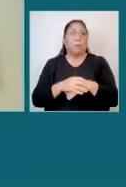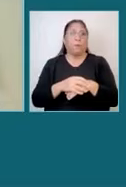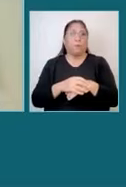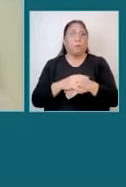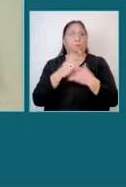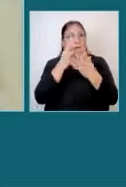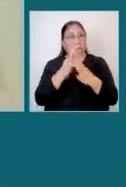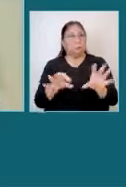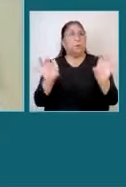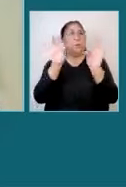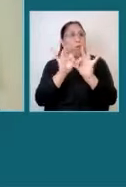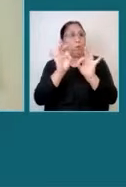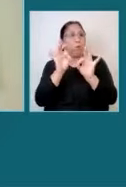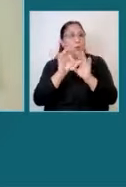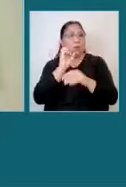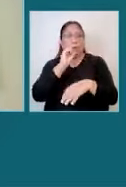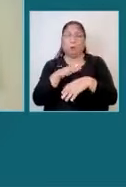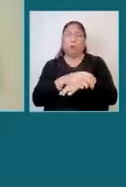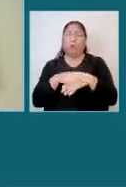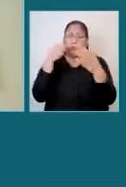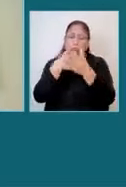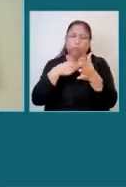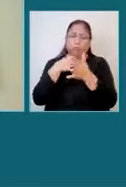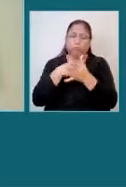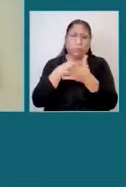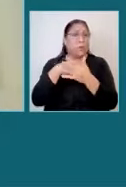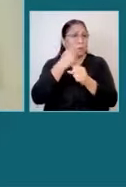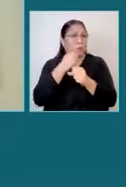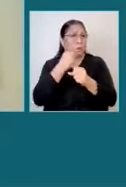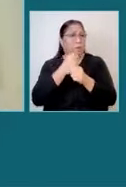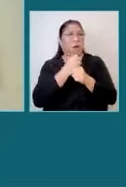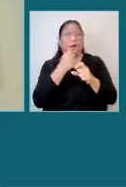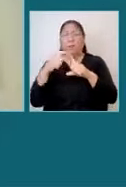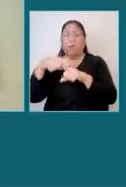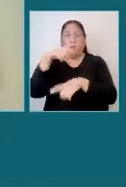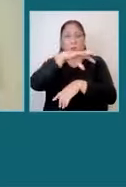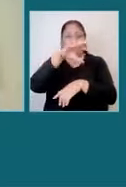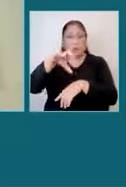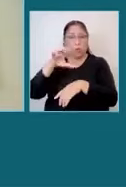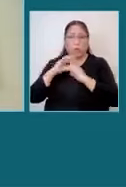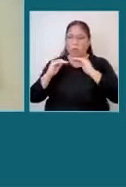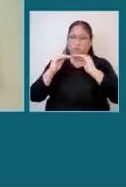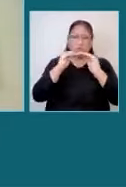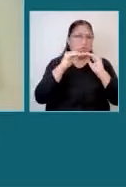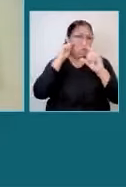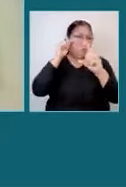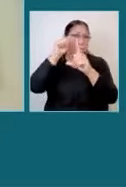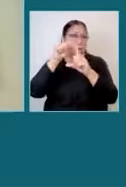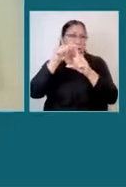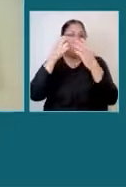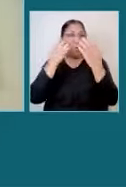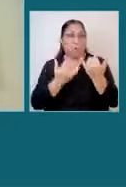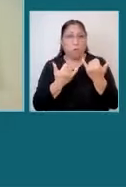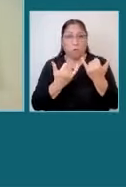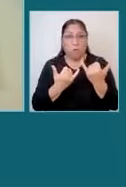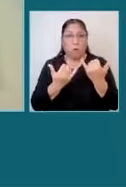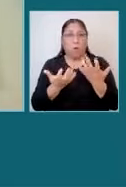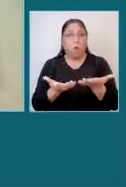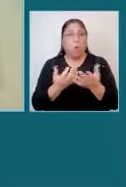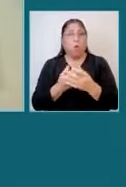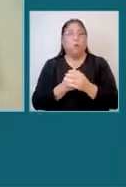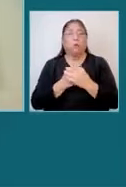Es importante que demos a conocer los esfuerzos que se despliegan desde diversos sectores bajo el mismo objetivo, y es por eso que hoy tengo